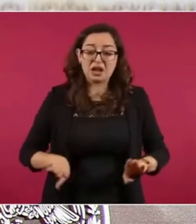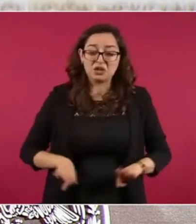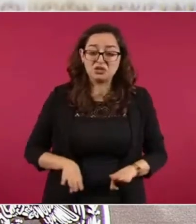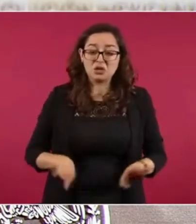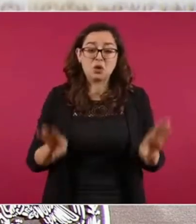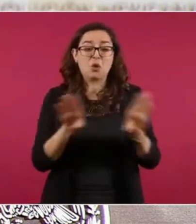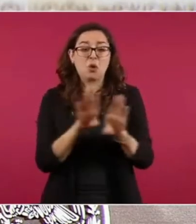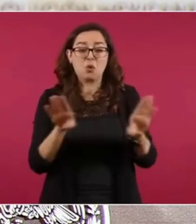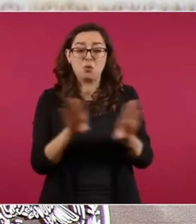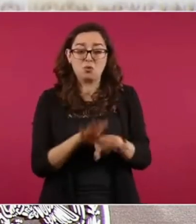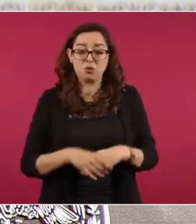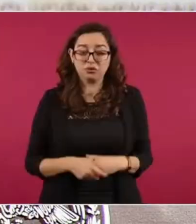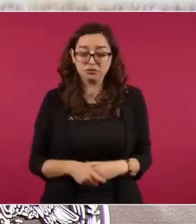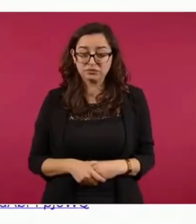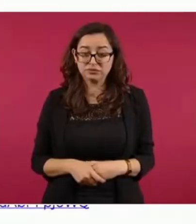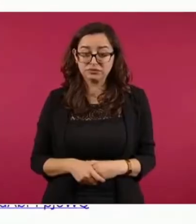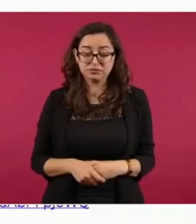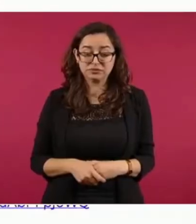gritan,